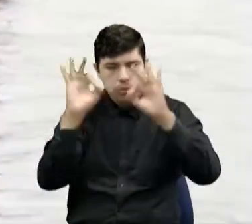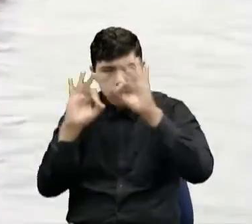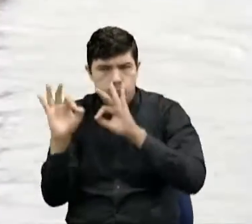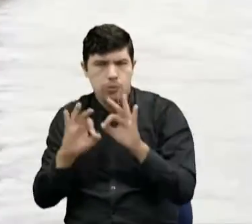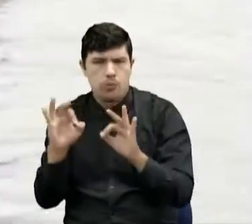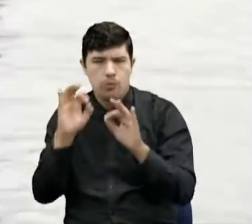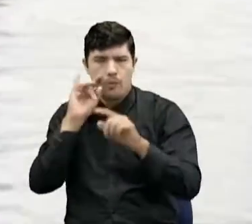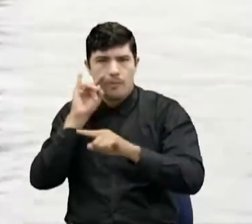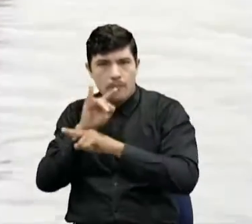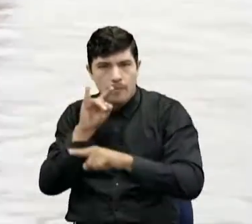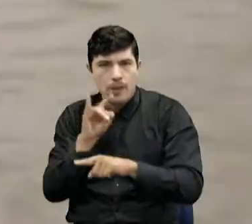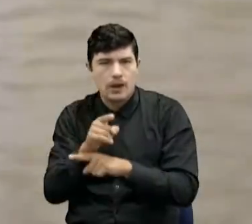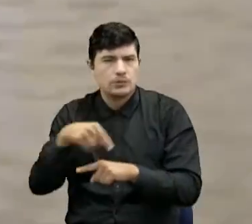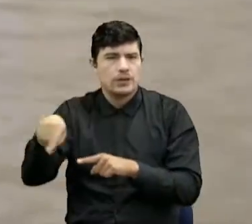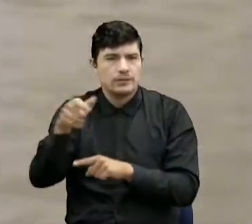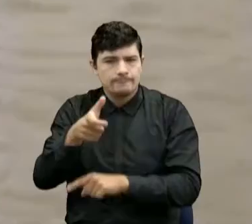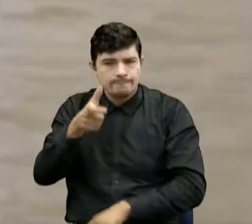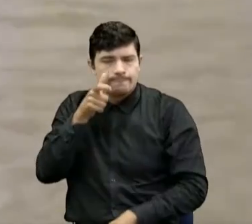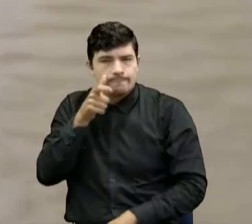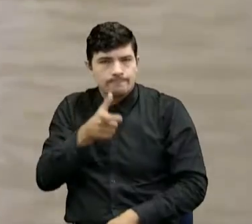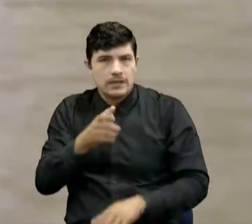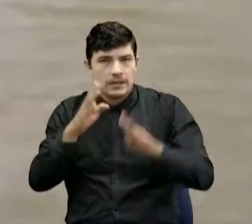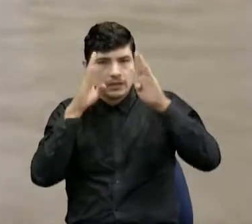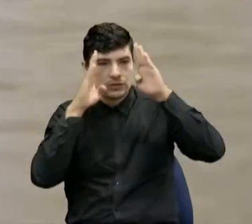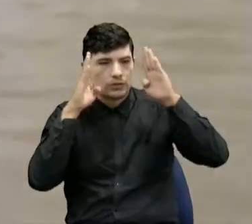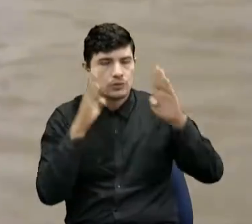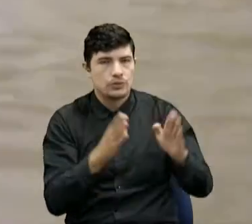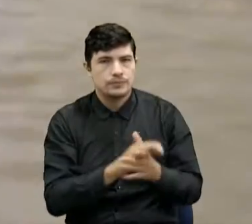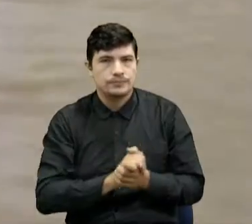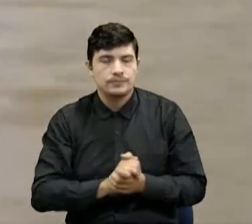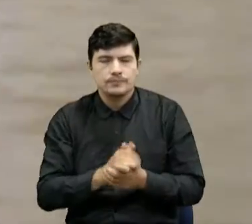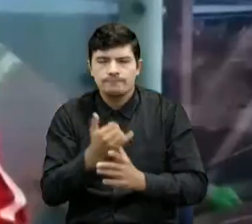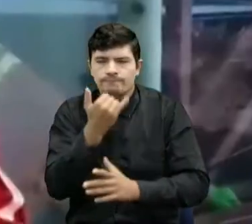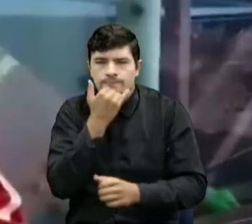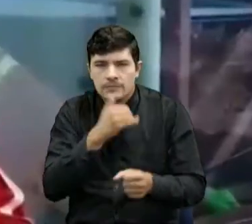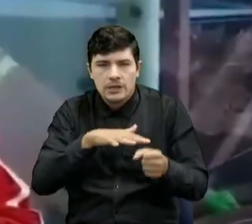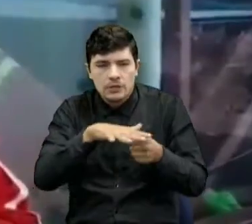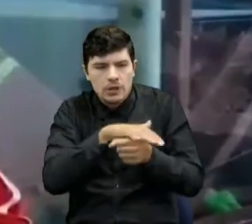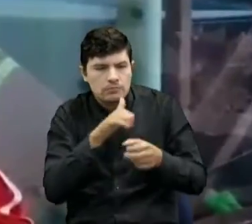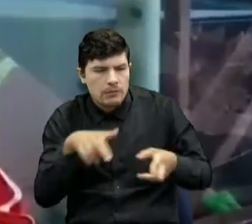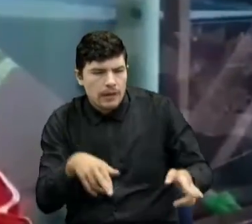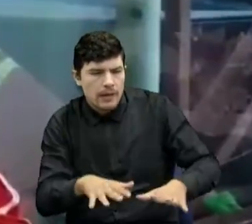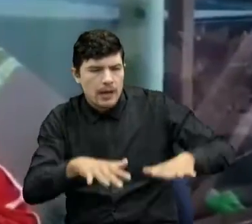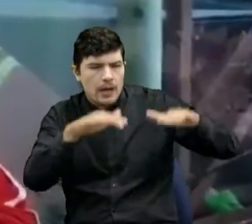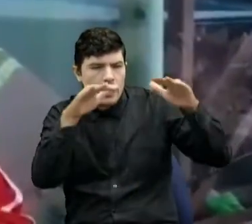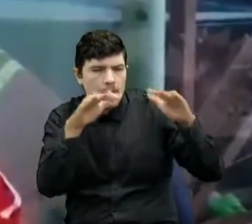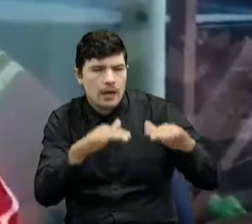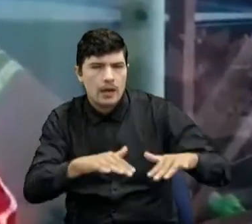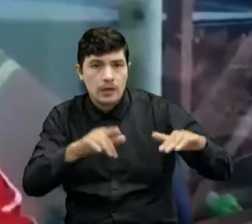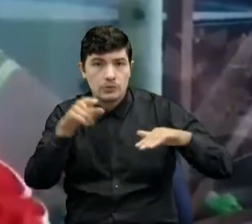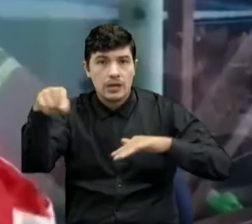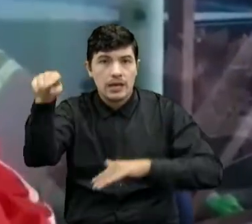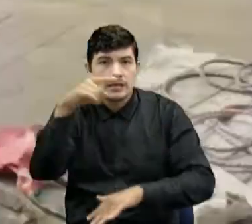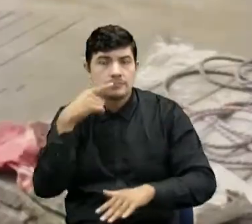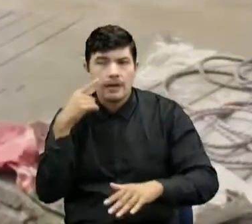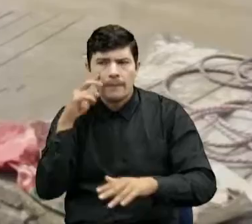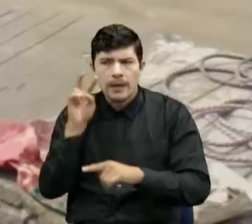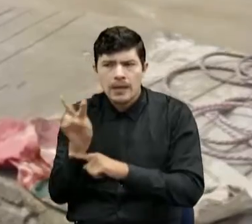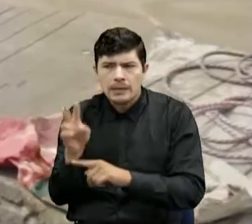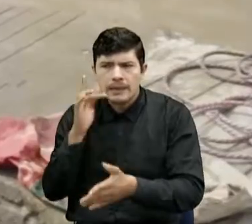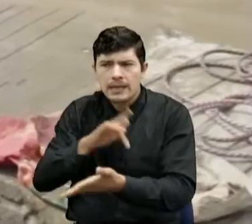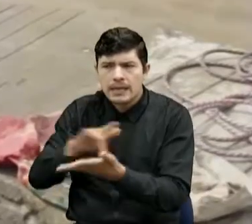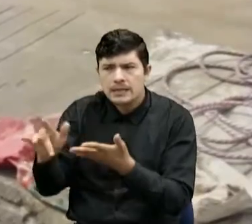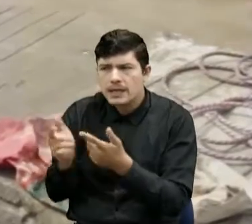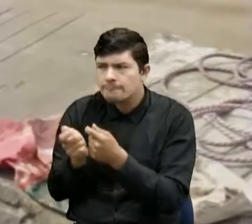una vigilancia, estar monitoreando los cauces de los ríos, estar permanentemente en comunicación con los